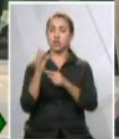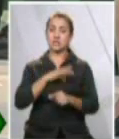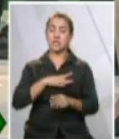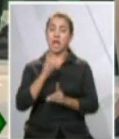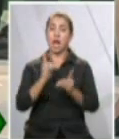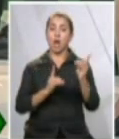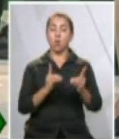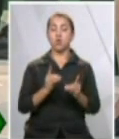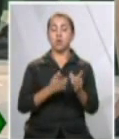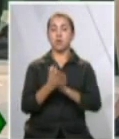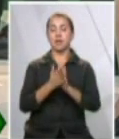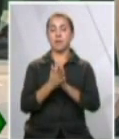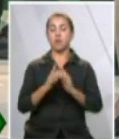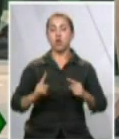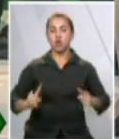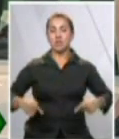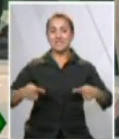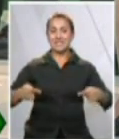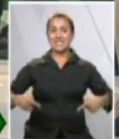algunos prototipos de